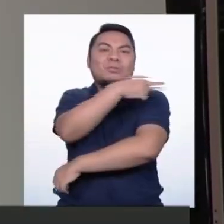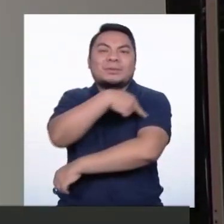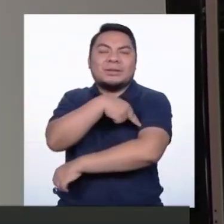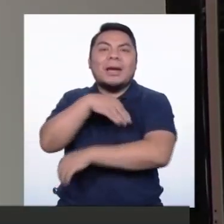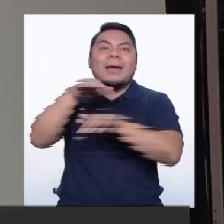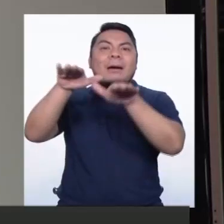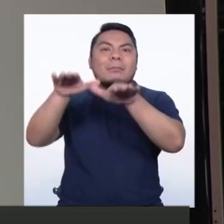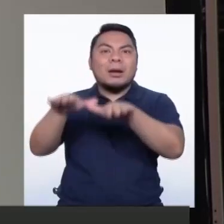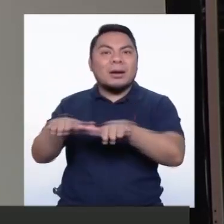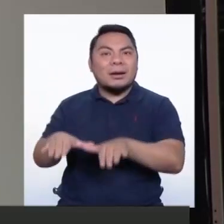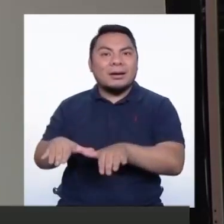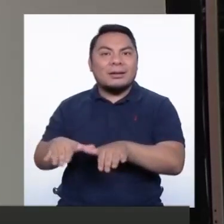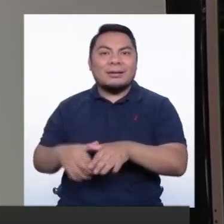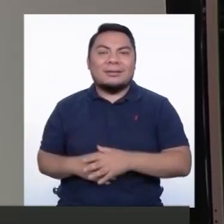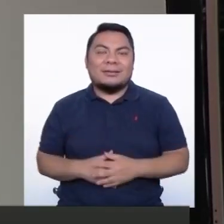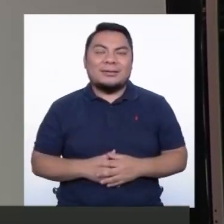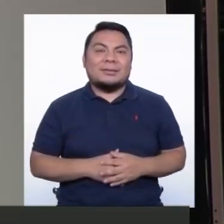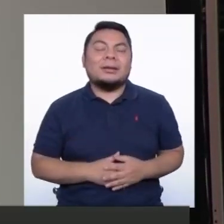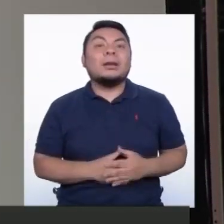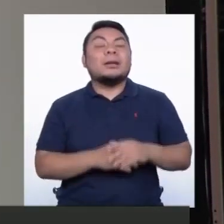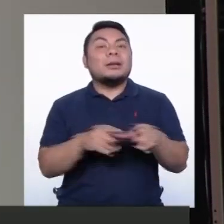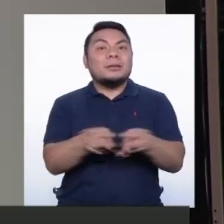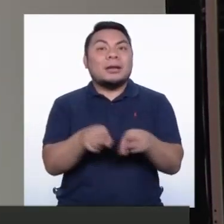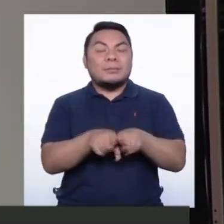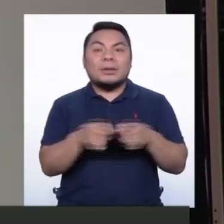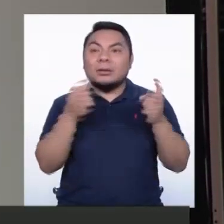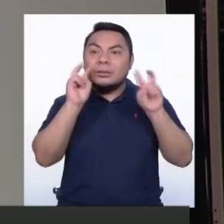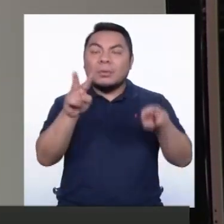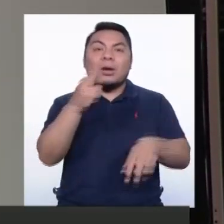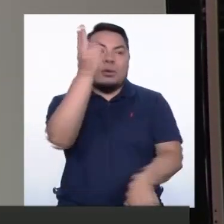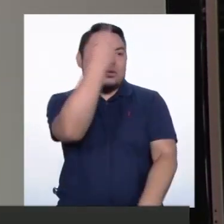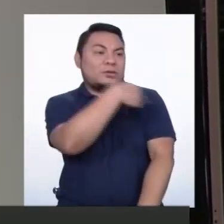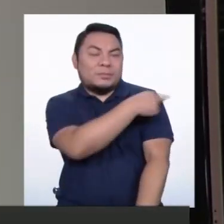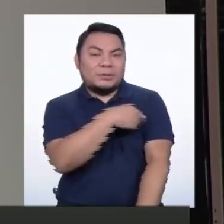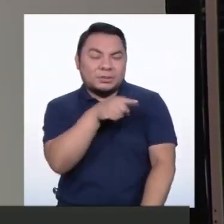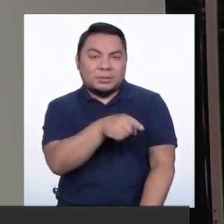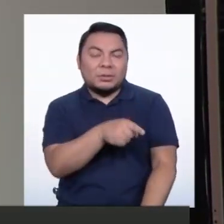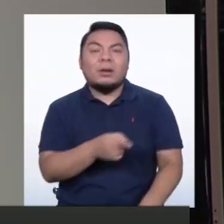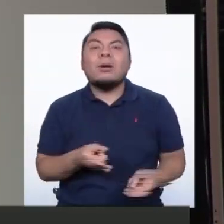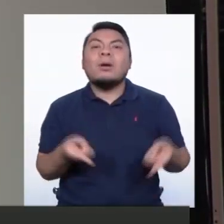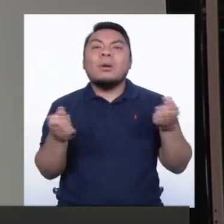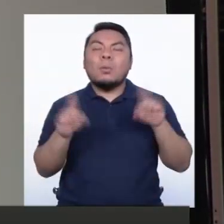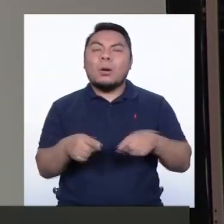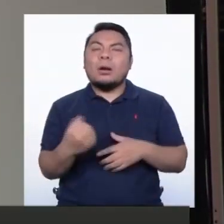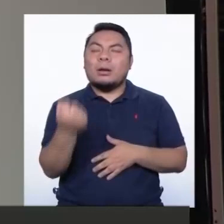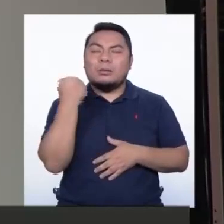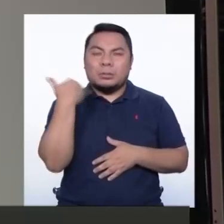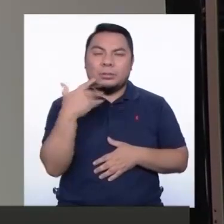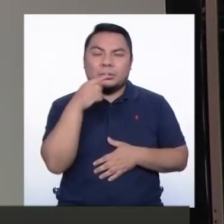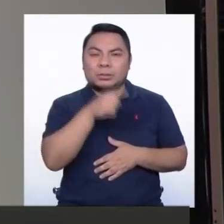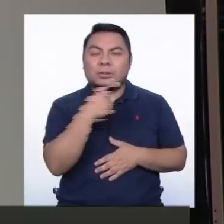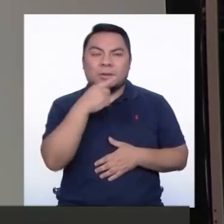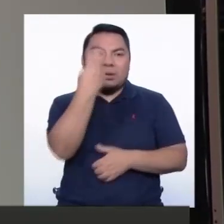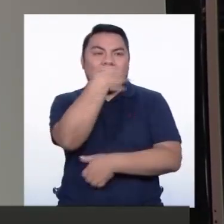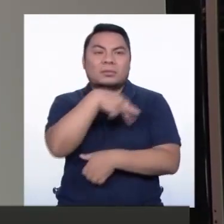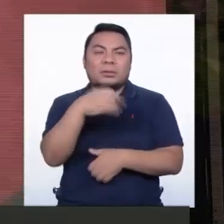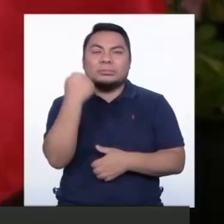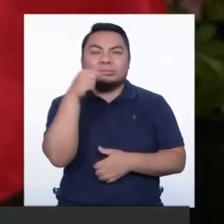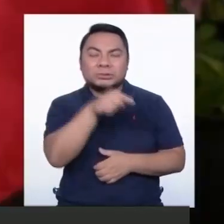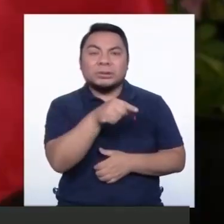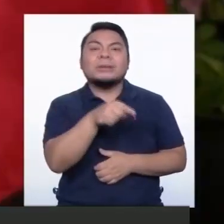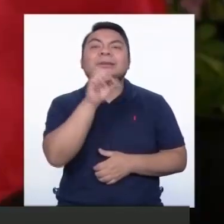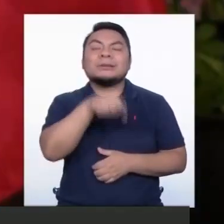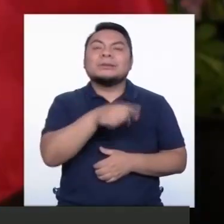vamos de los hospitalizados, cuando agravan su condición en el hospital, tienen que pasar